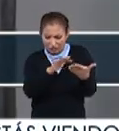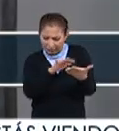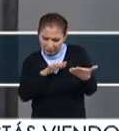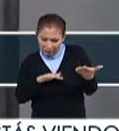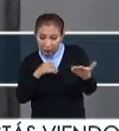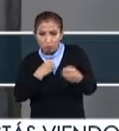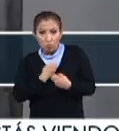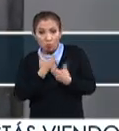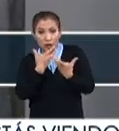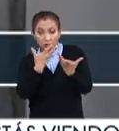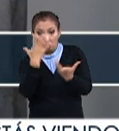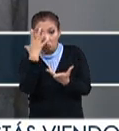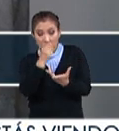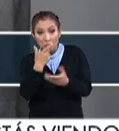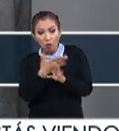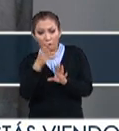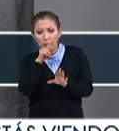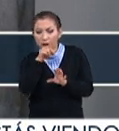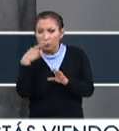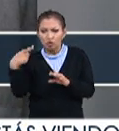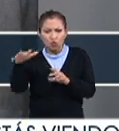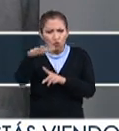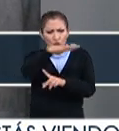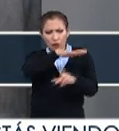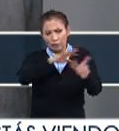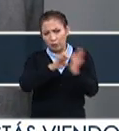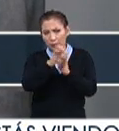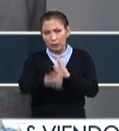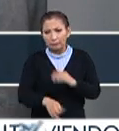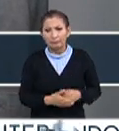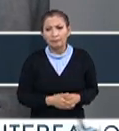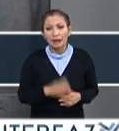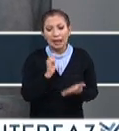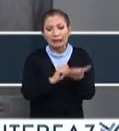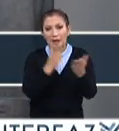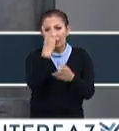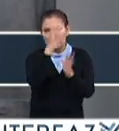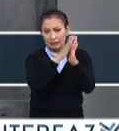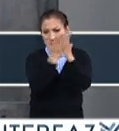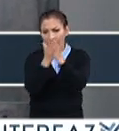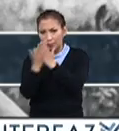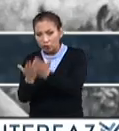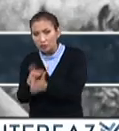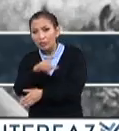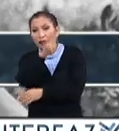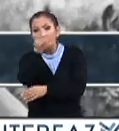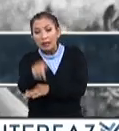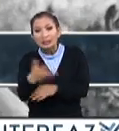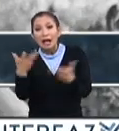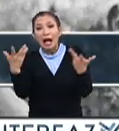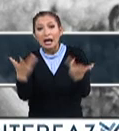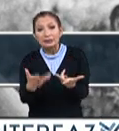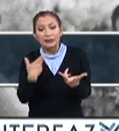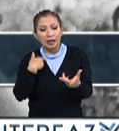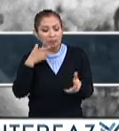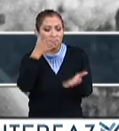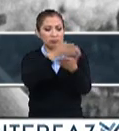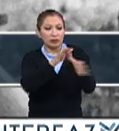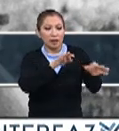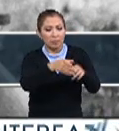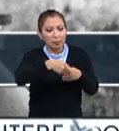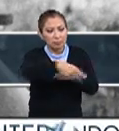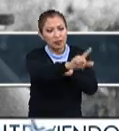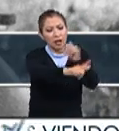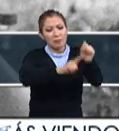es poesía, muy preocupado por su entorno. Él, por ejemplo, escribe 3 libros, después se dedica a ser granjero,